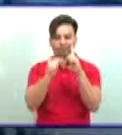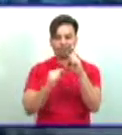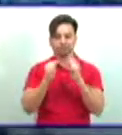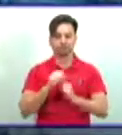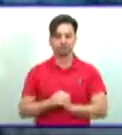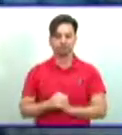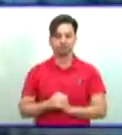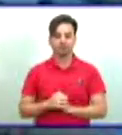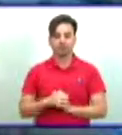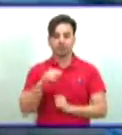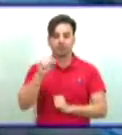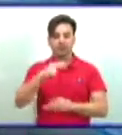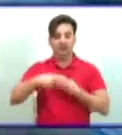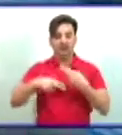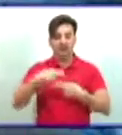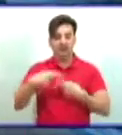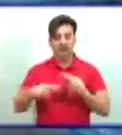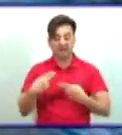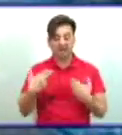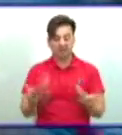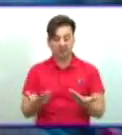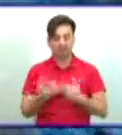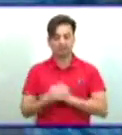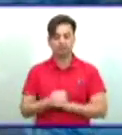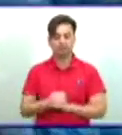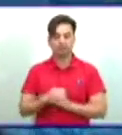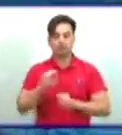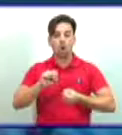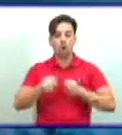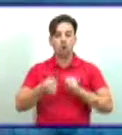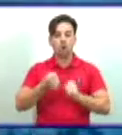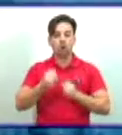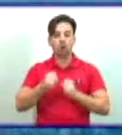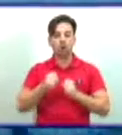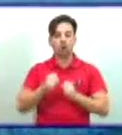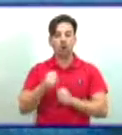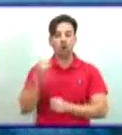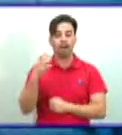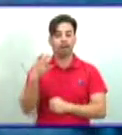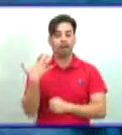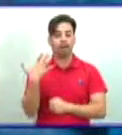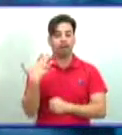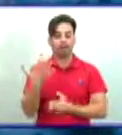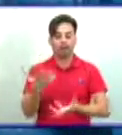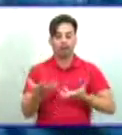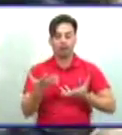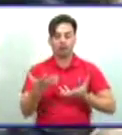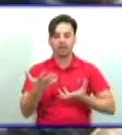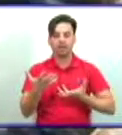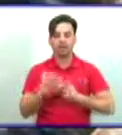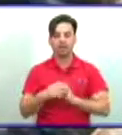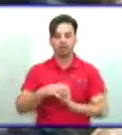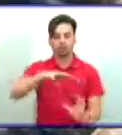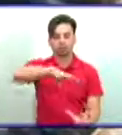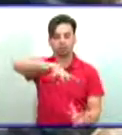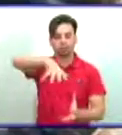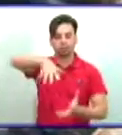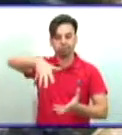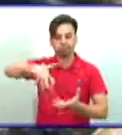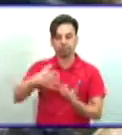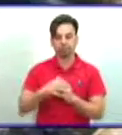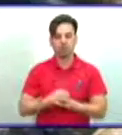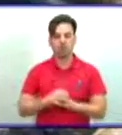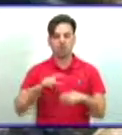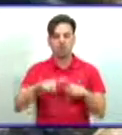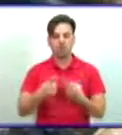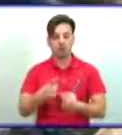global, el cual se ve magnificado por la acción humana y que por tanto debemos evitar. Descubre en el vídeo